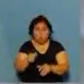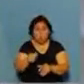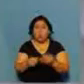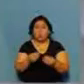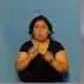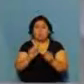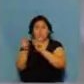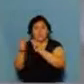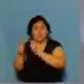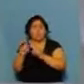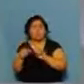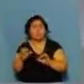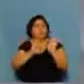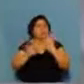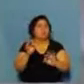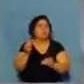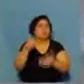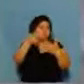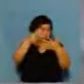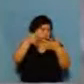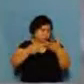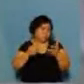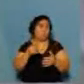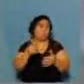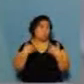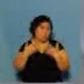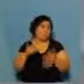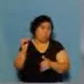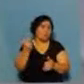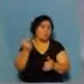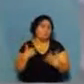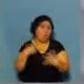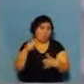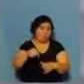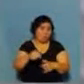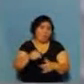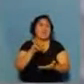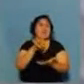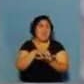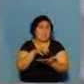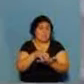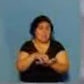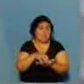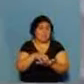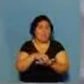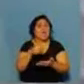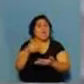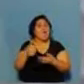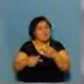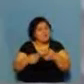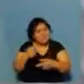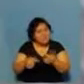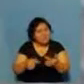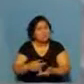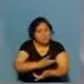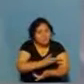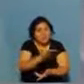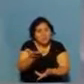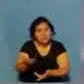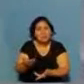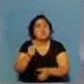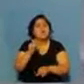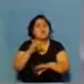y creemos que hay oportunidades y hay que aprovecharlas. La empresa desarrolla, genera desarrollo humano sostenible, y estamos